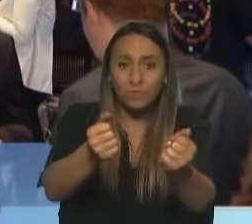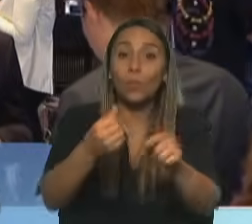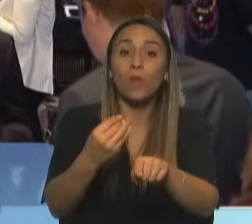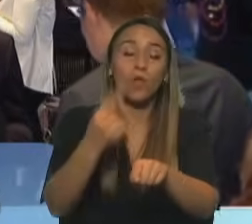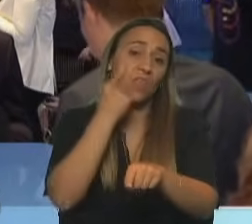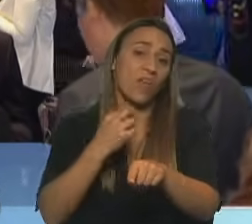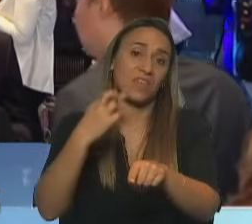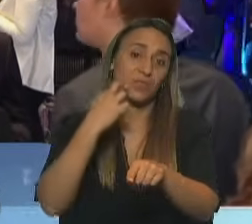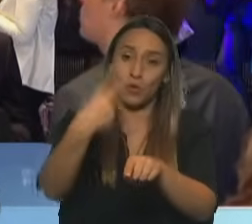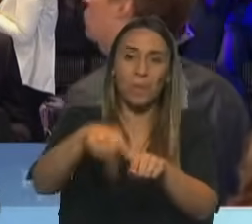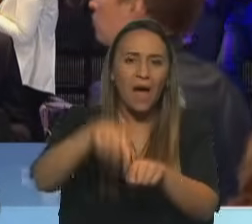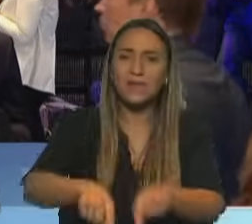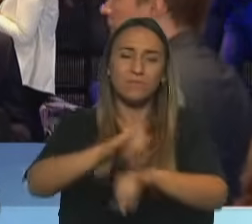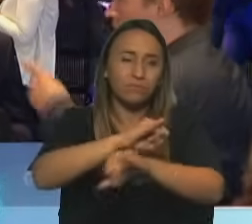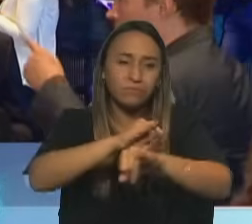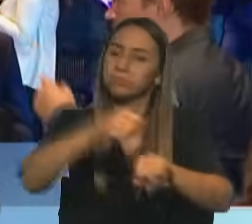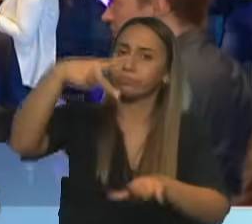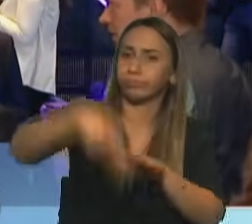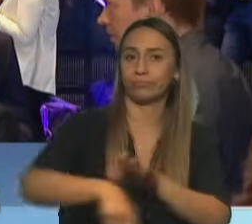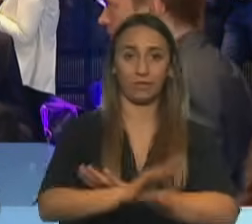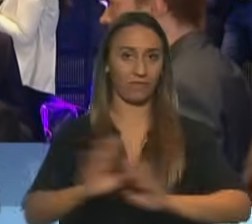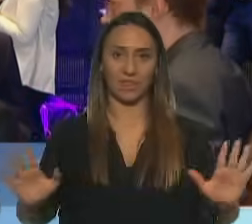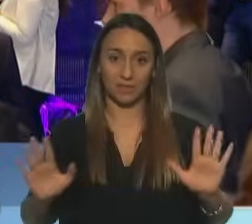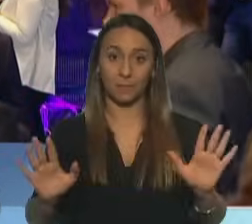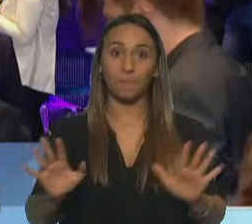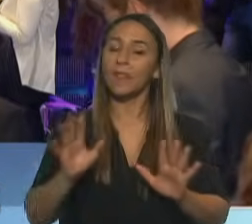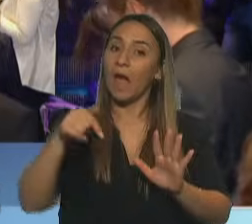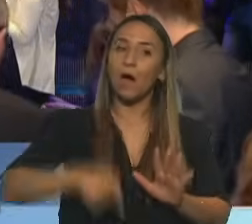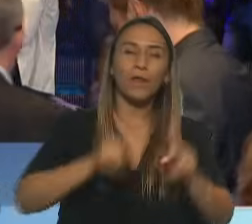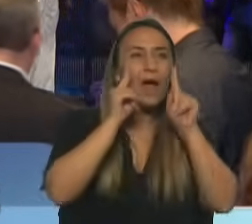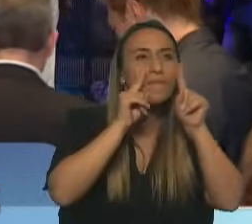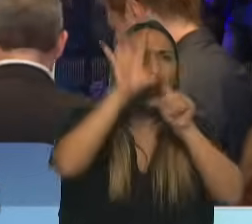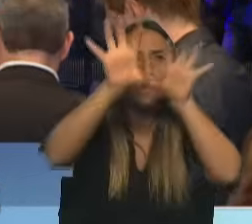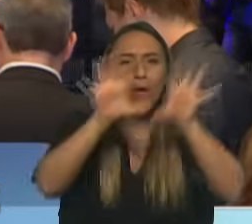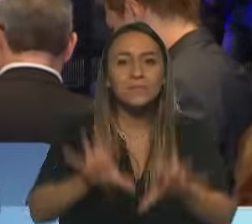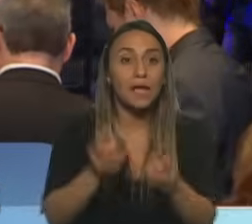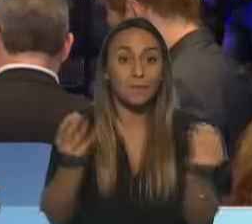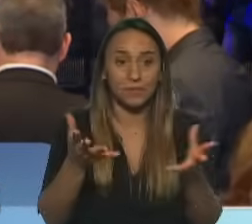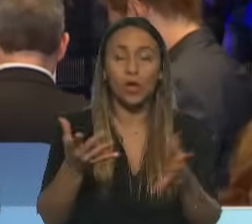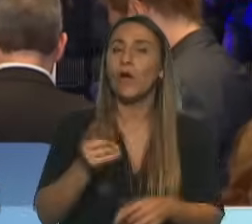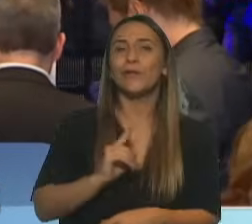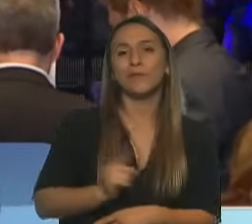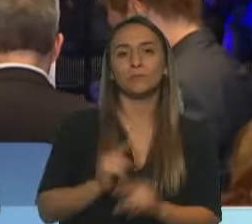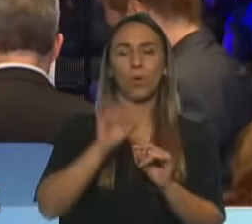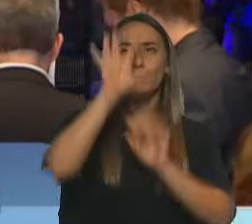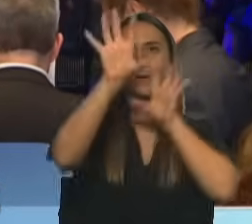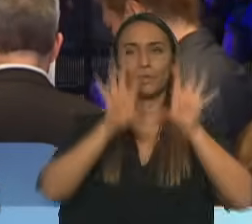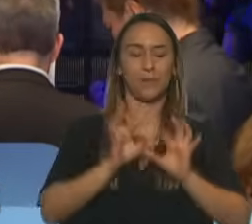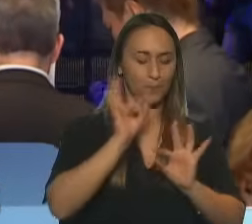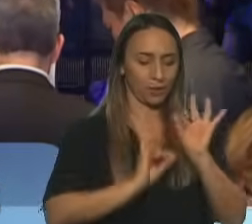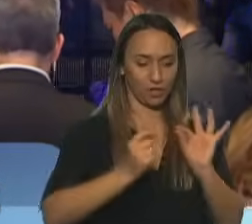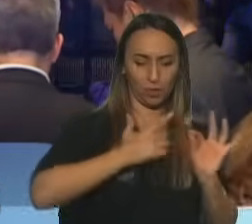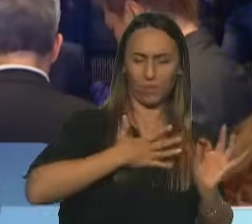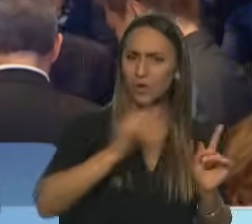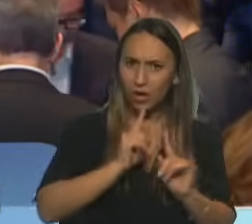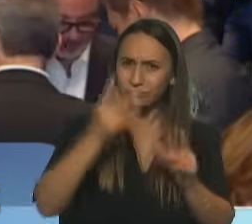parece que la mirada estará puesta efectivamente en qué pasó con los números en cada una de las No hay provincias. proyecto de provincia, sino hay proyecto de país, ¿no? Con esa locución. A ver,